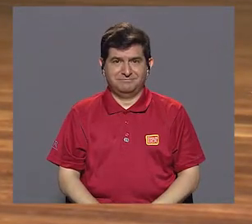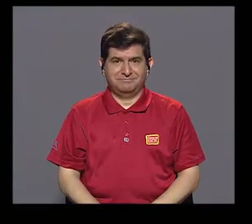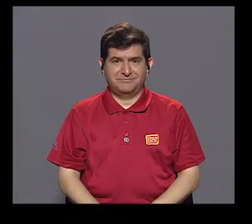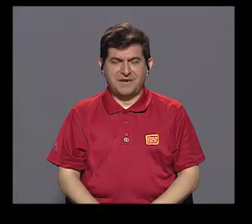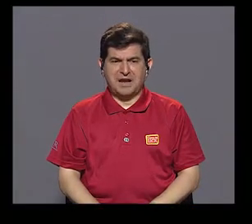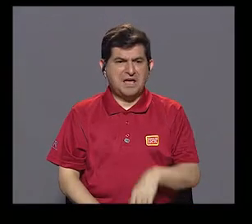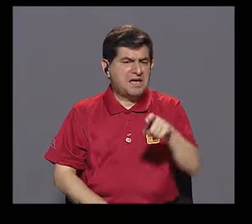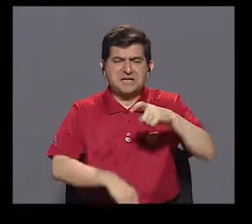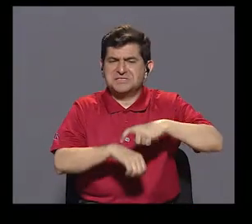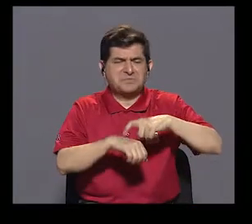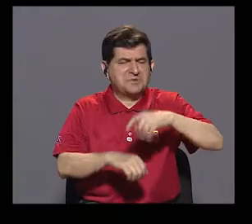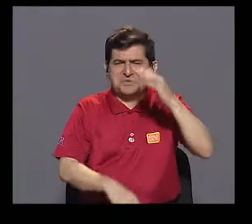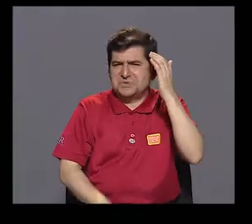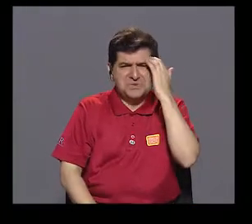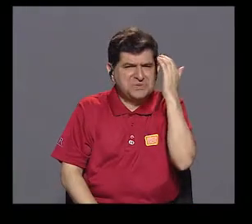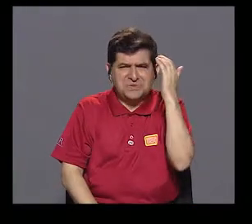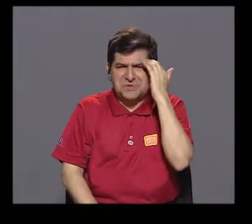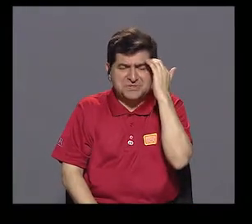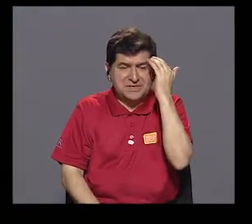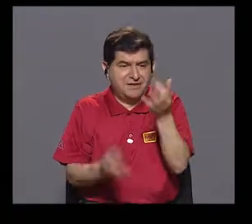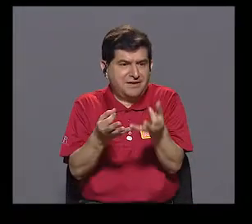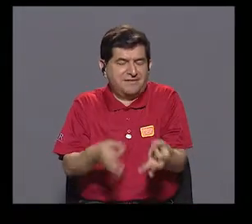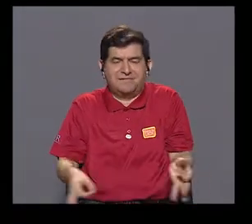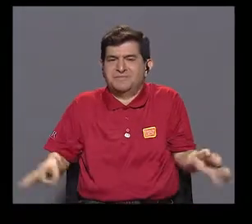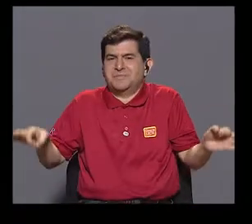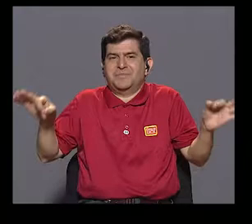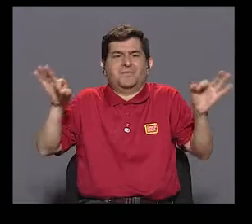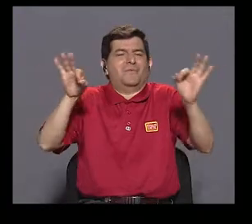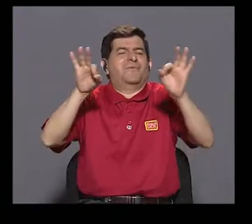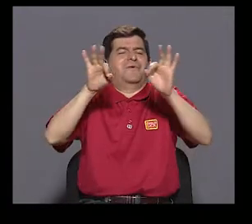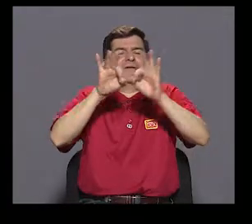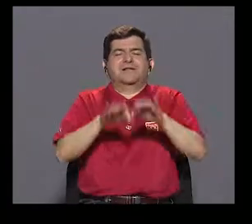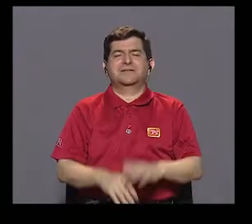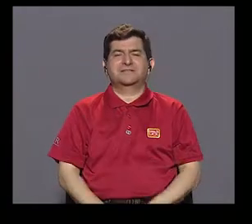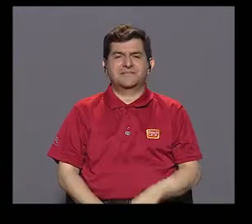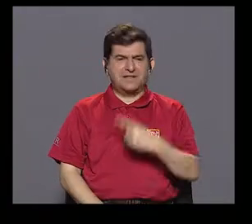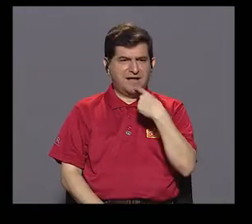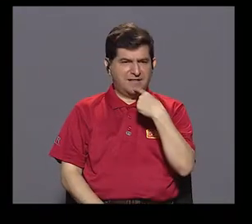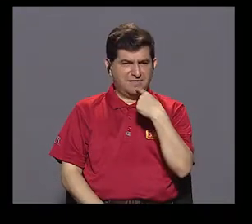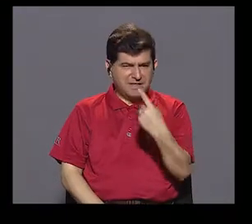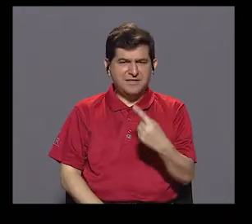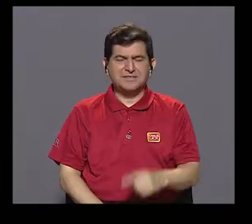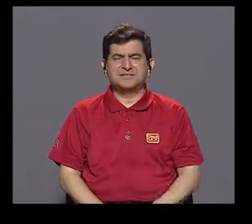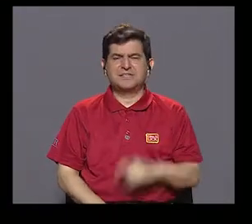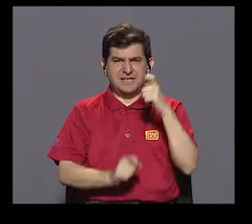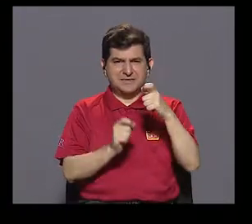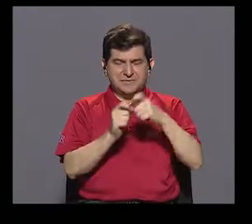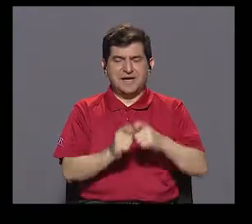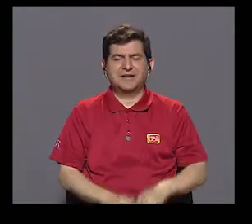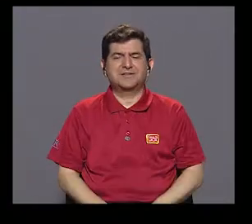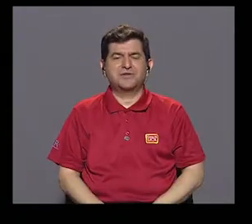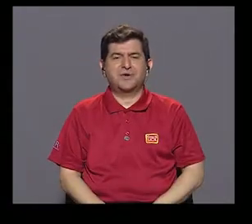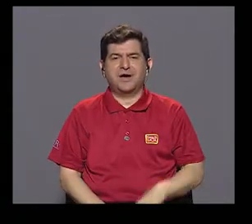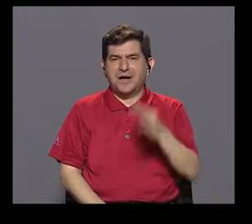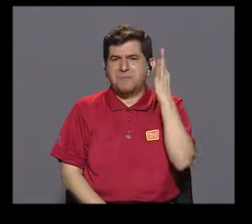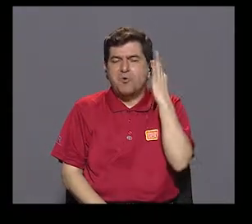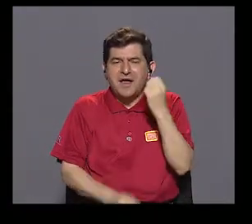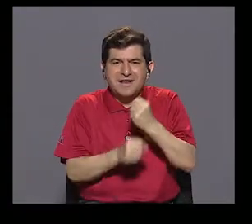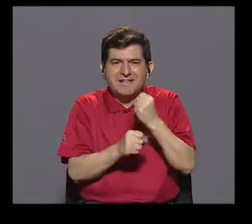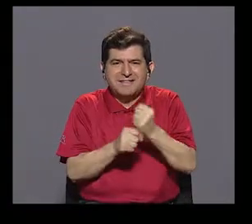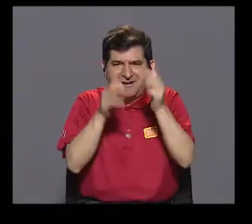Todavía no se sabía ni siquiera cuál es la importancia de nombrar a